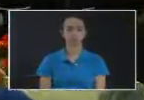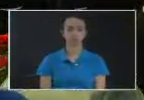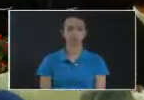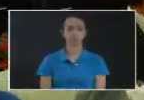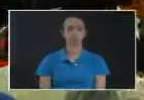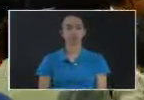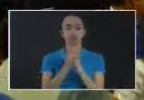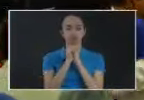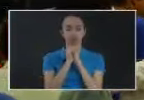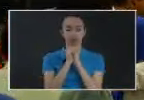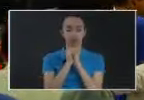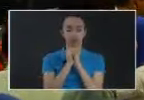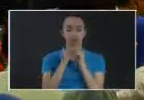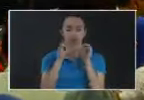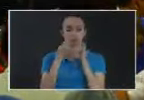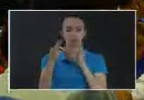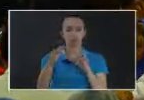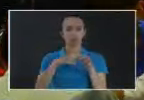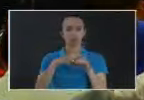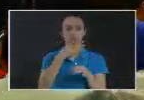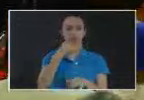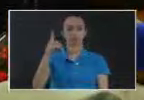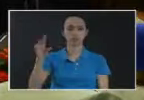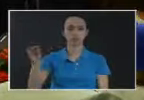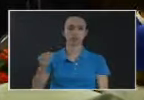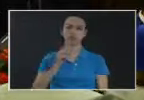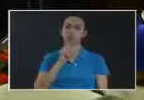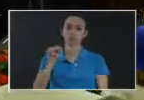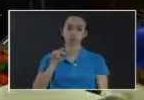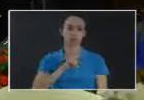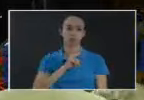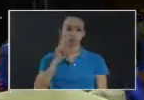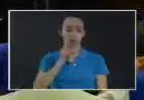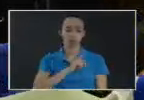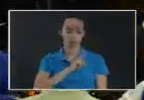Te suplico, pueblo de Dios, que no seas espectador esta noche.